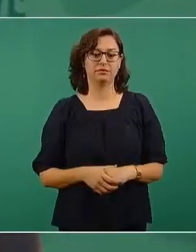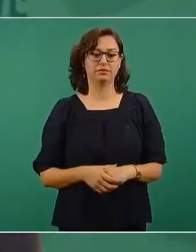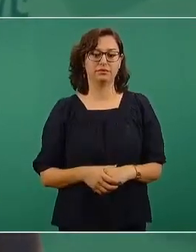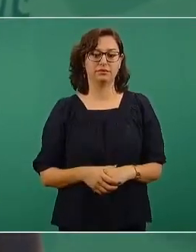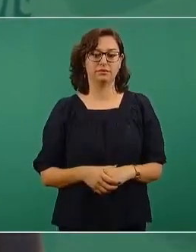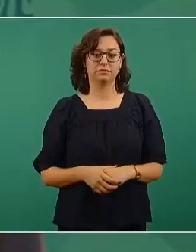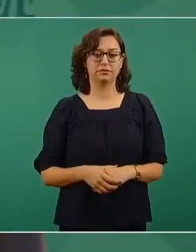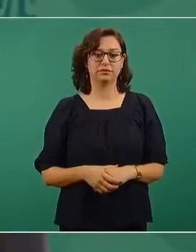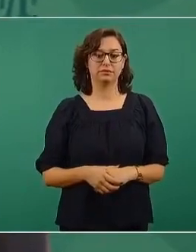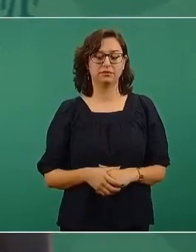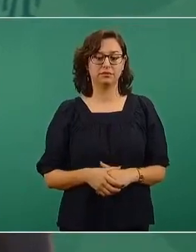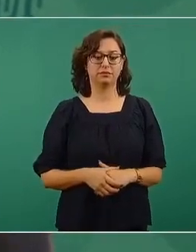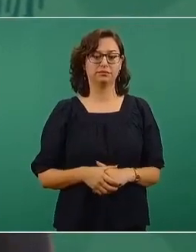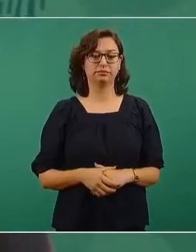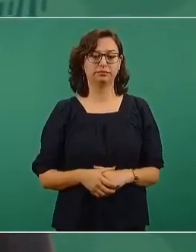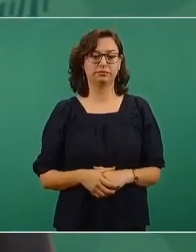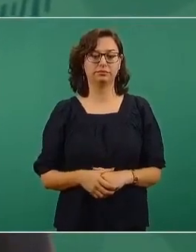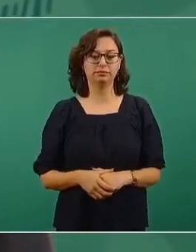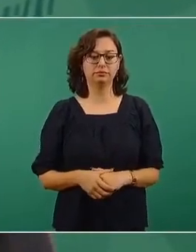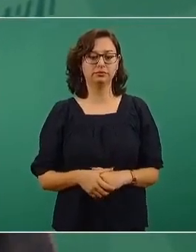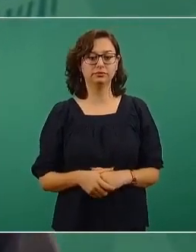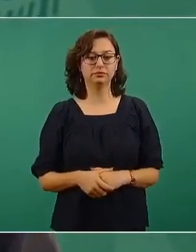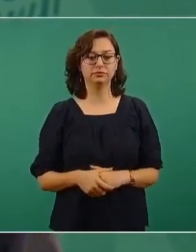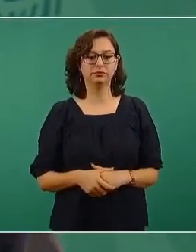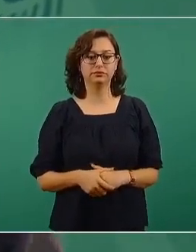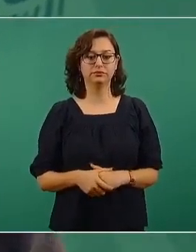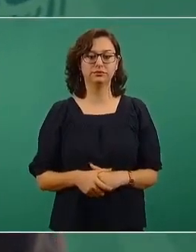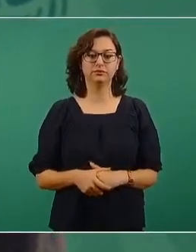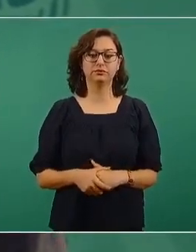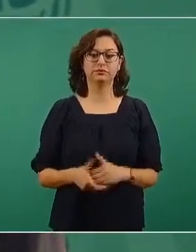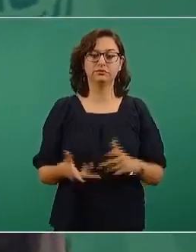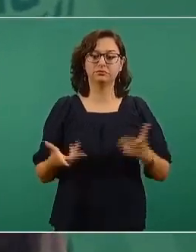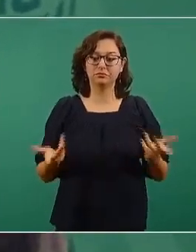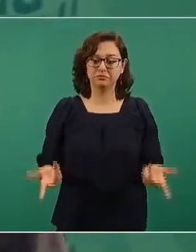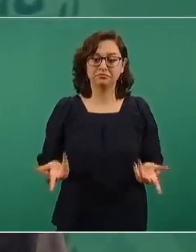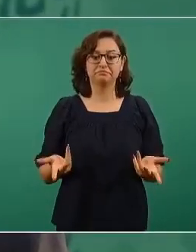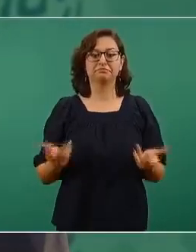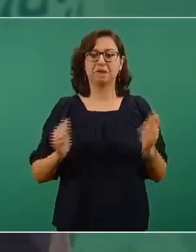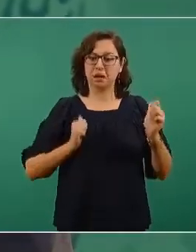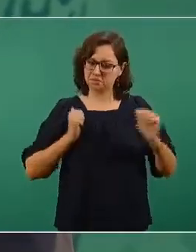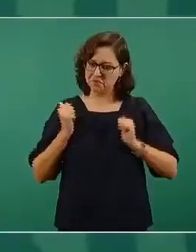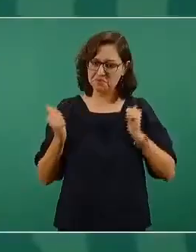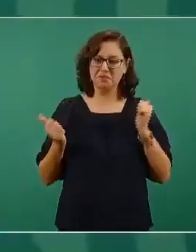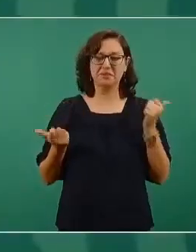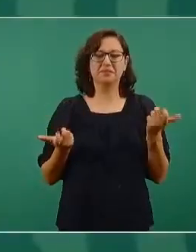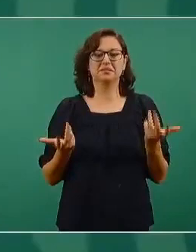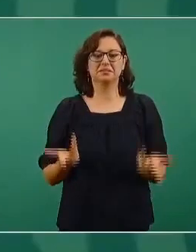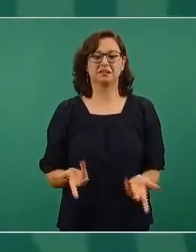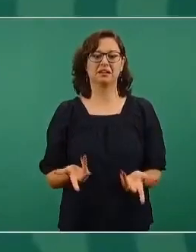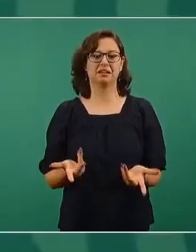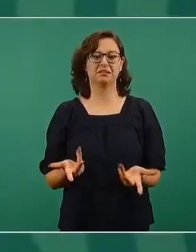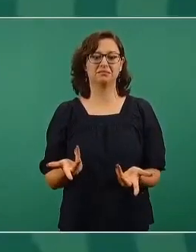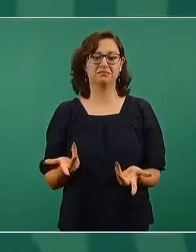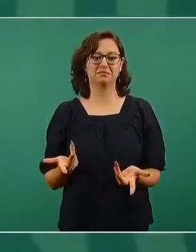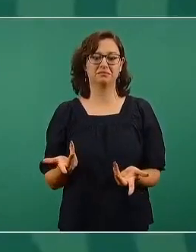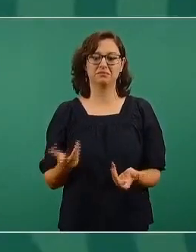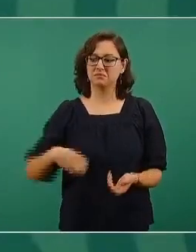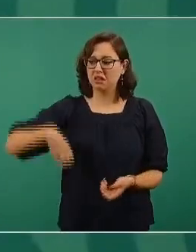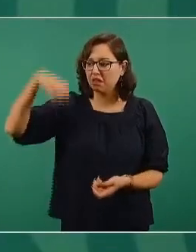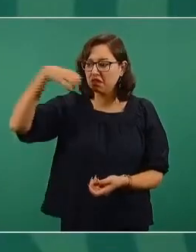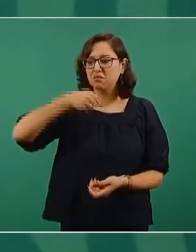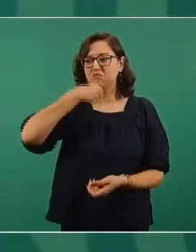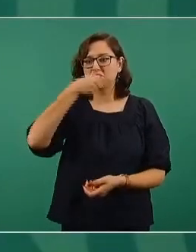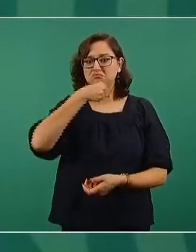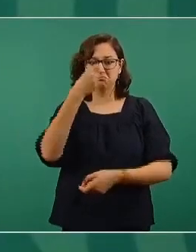Entonces, para que podamos aprovechar y que no se queden adultos